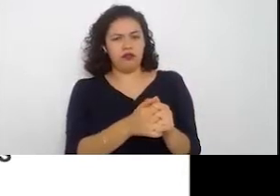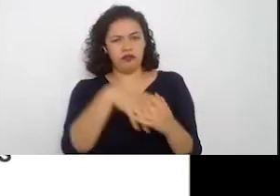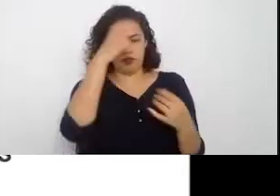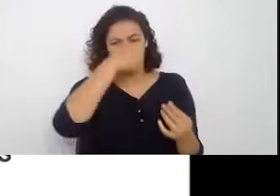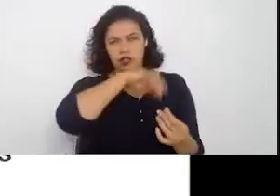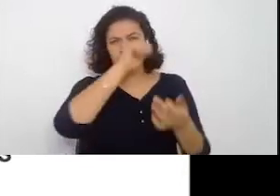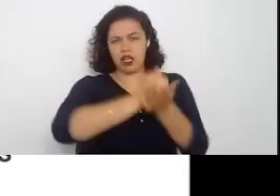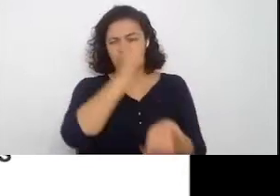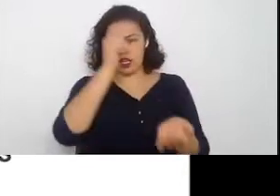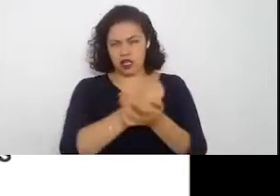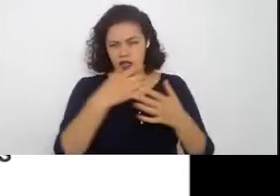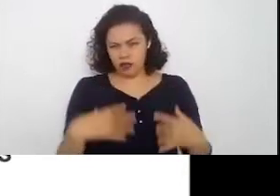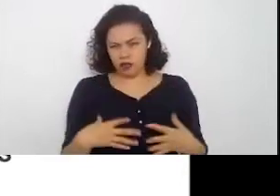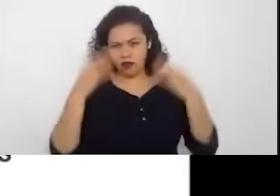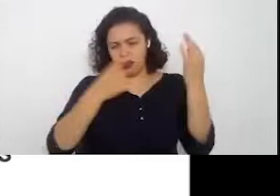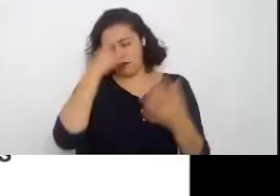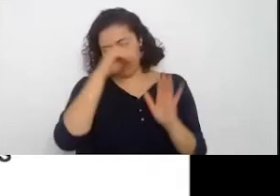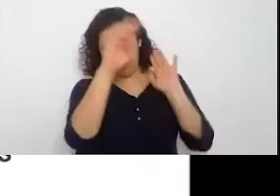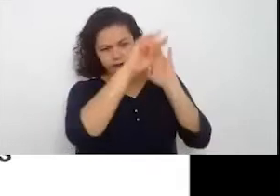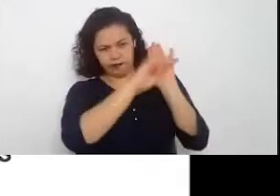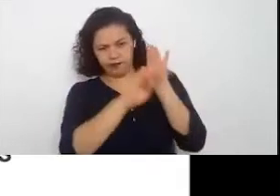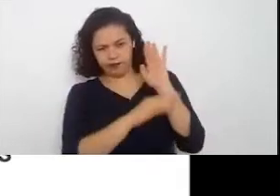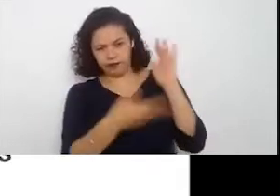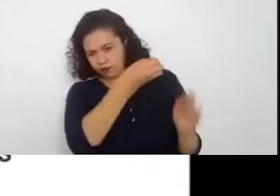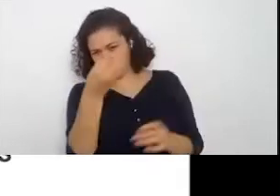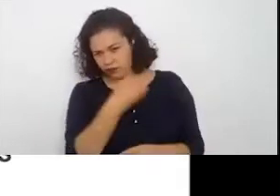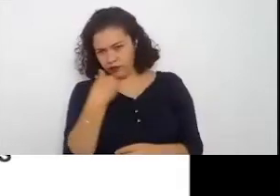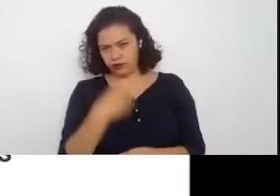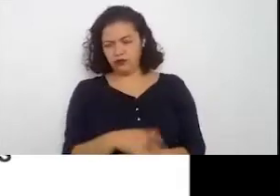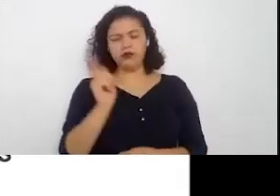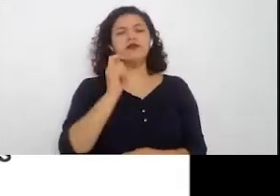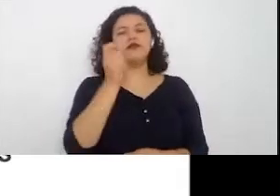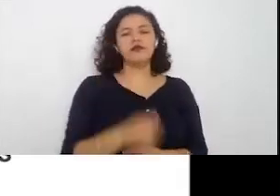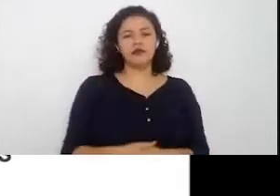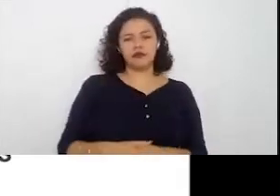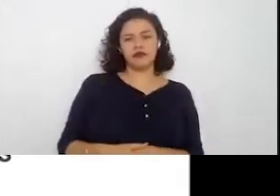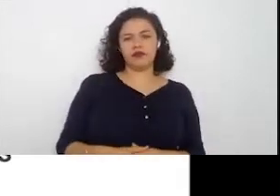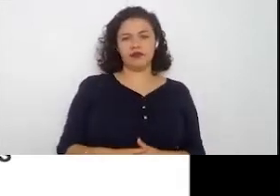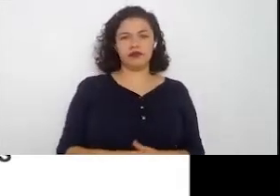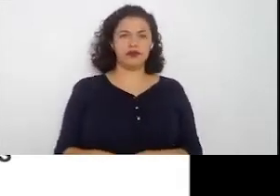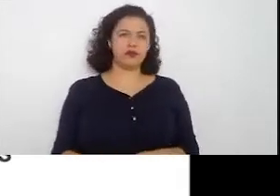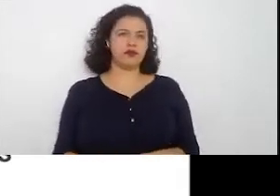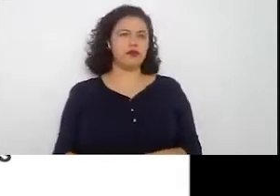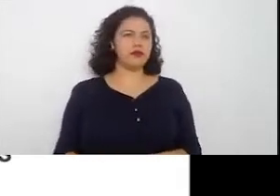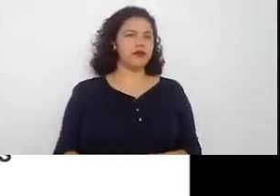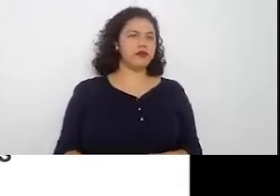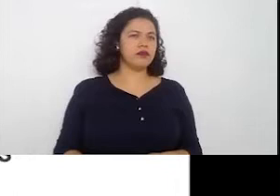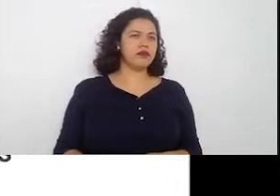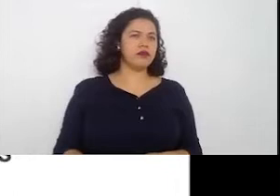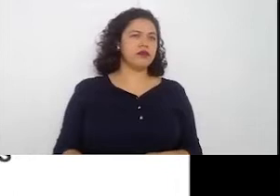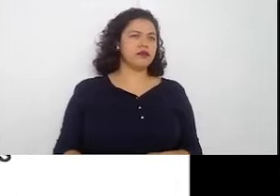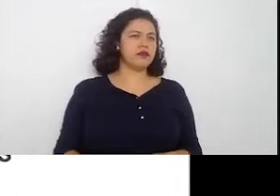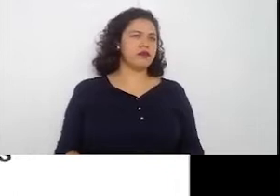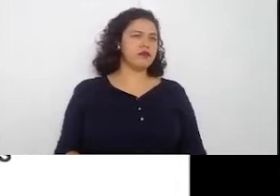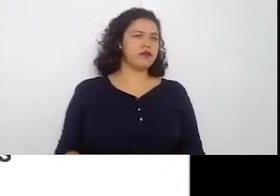constitutivas mediante la protocolización. ¿Qué quiere decir? Que aunque sean una leyenda de